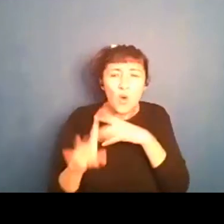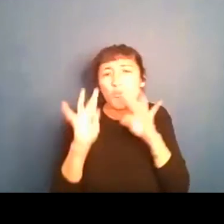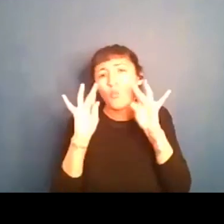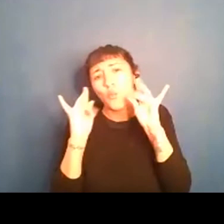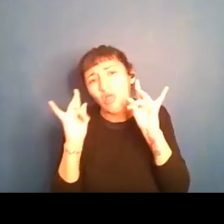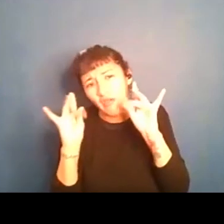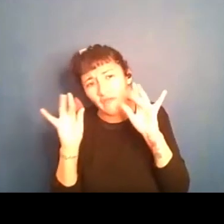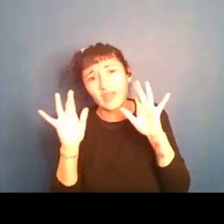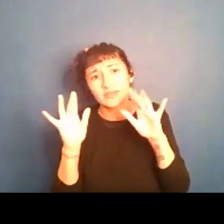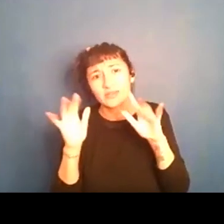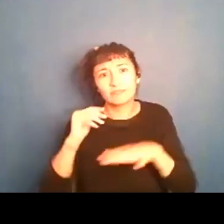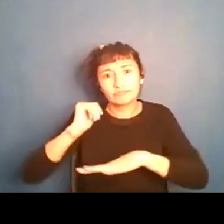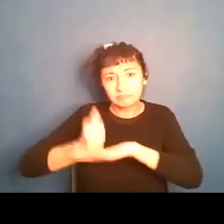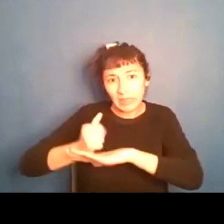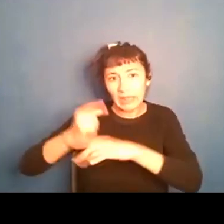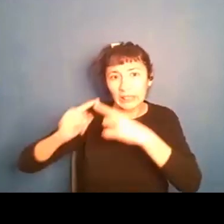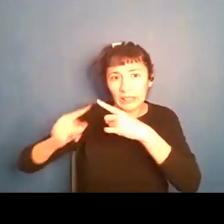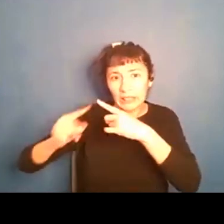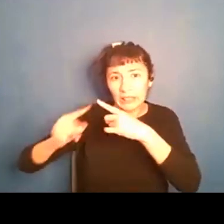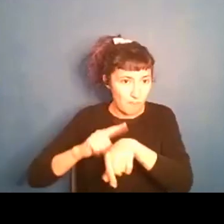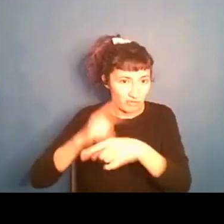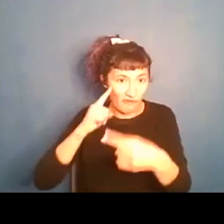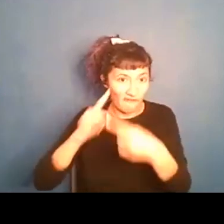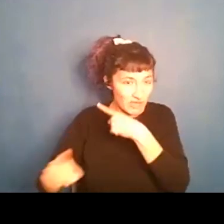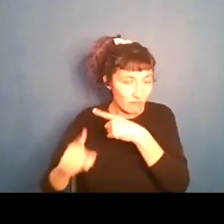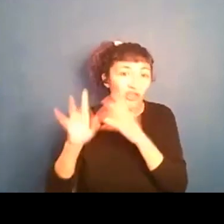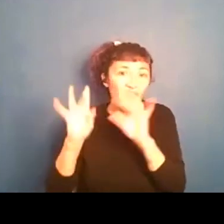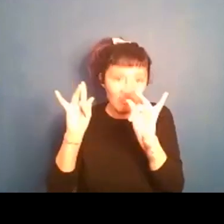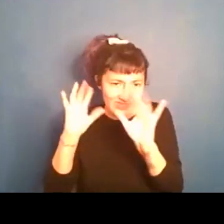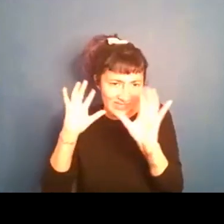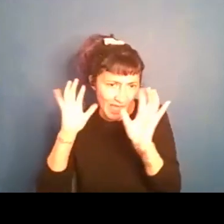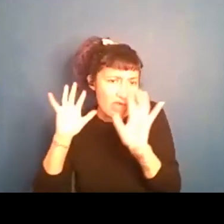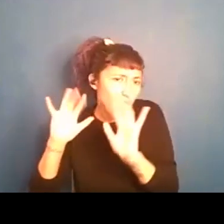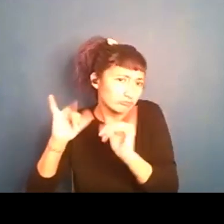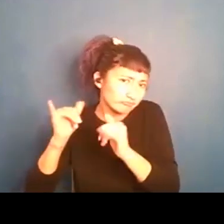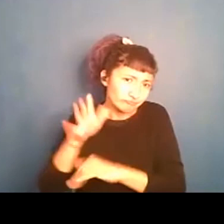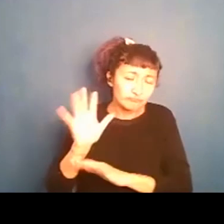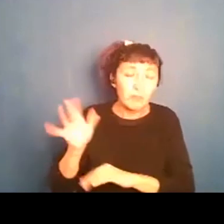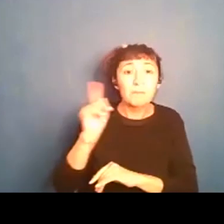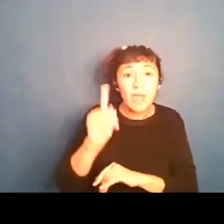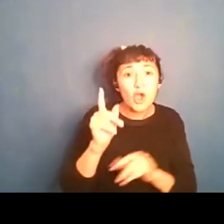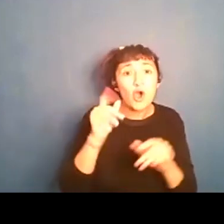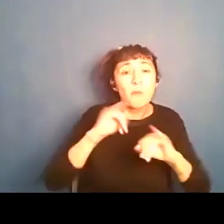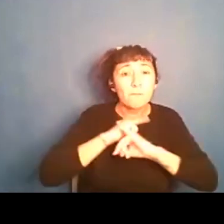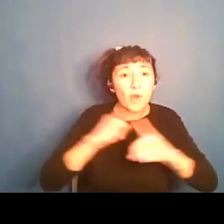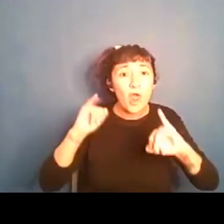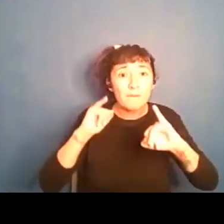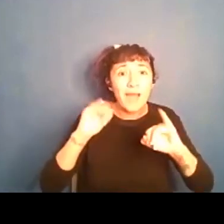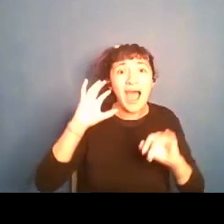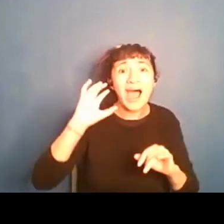poder tener un intérprete en el momento, en vivo, bueno, que sea grabado y que lo puedan subir a través de